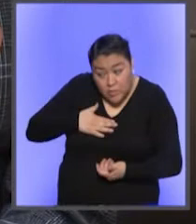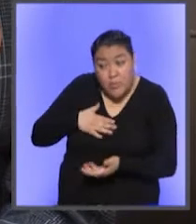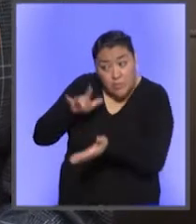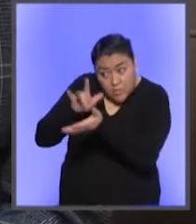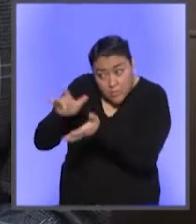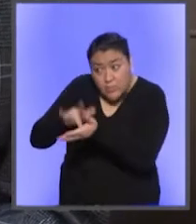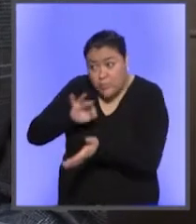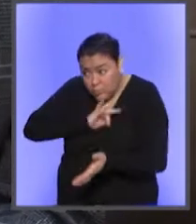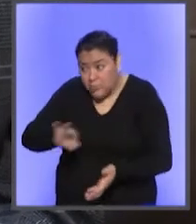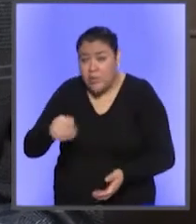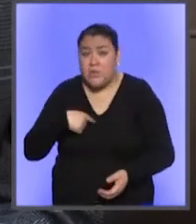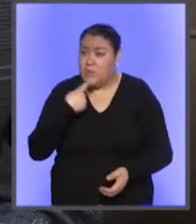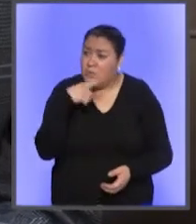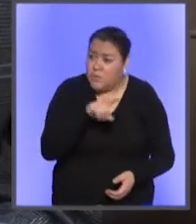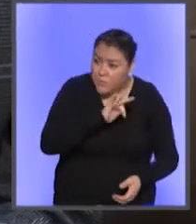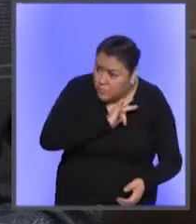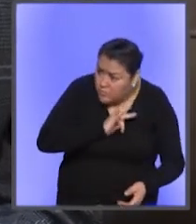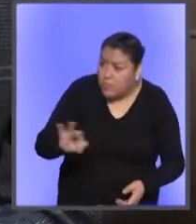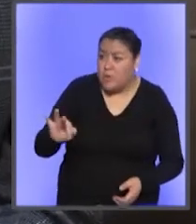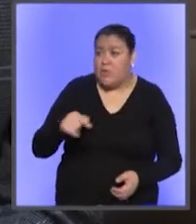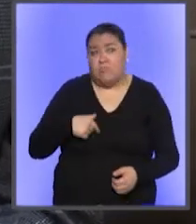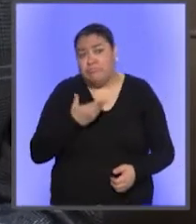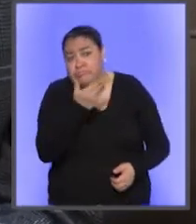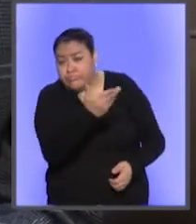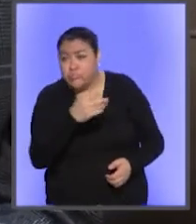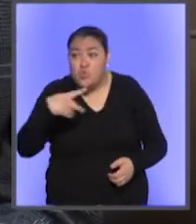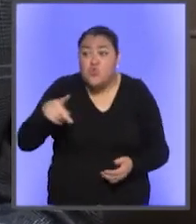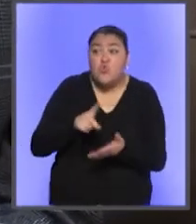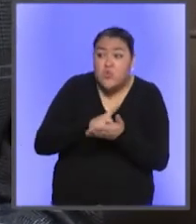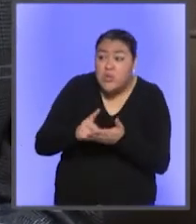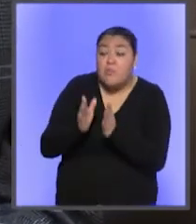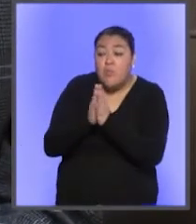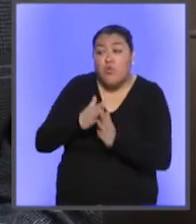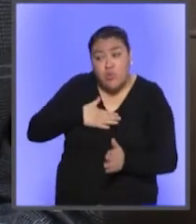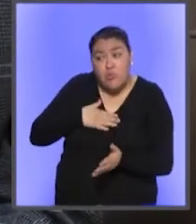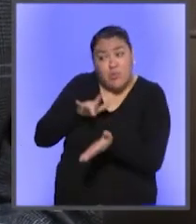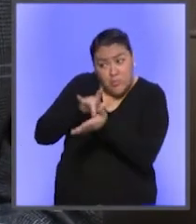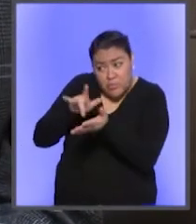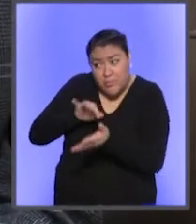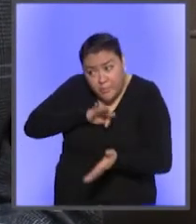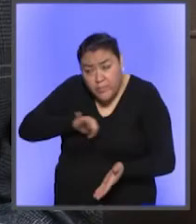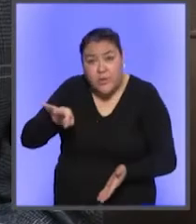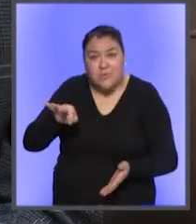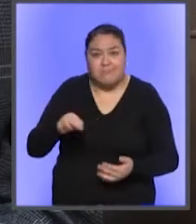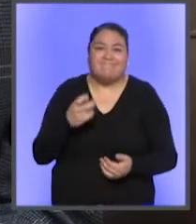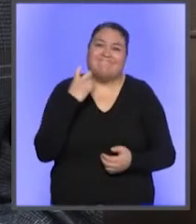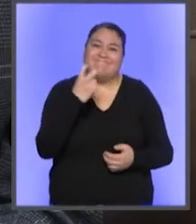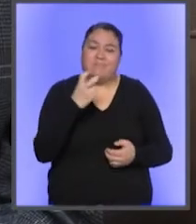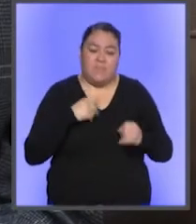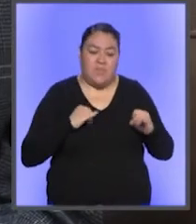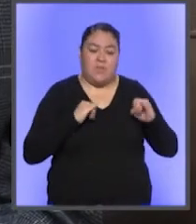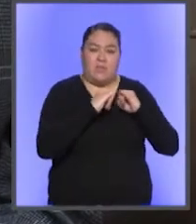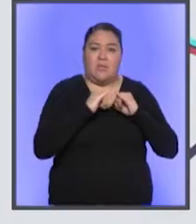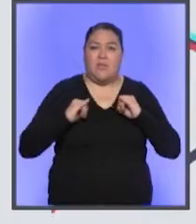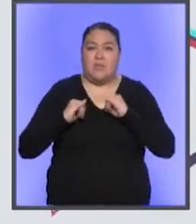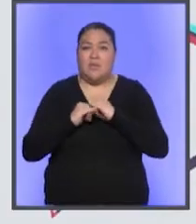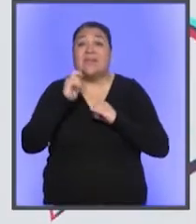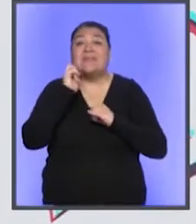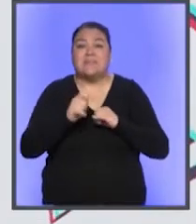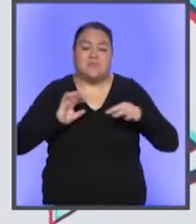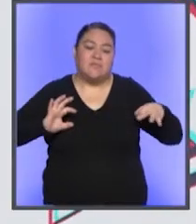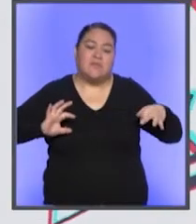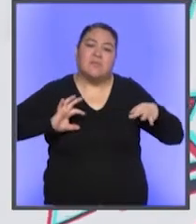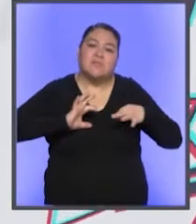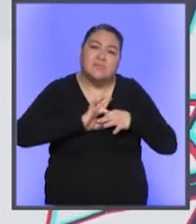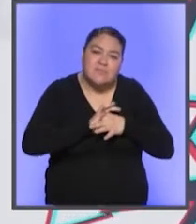las esperamos para que denuncien para que demanden esos derechos creo que el reto de las instituciones es